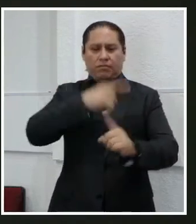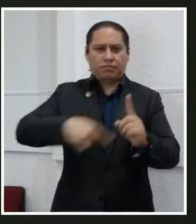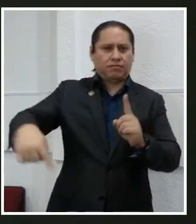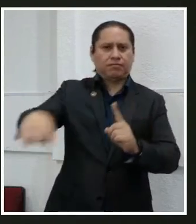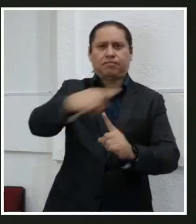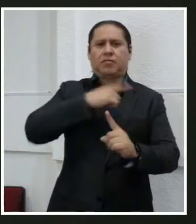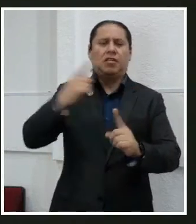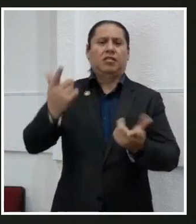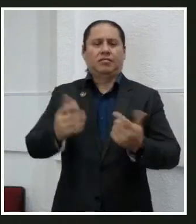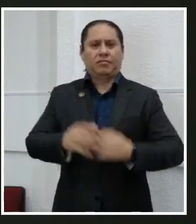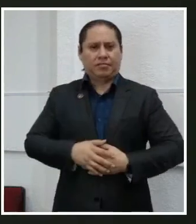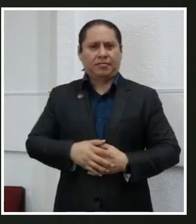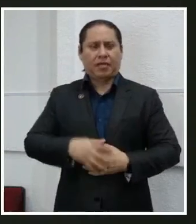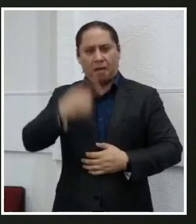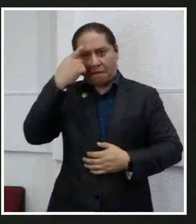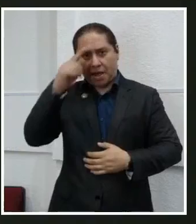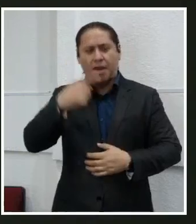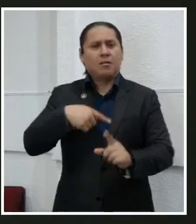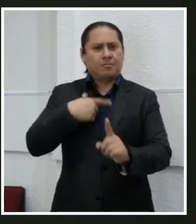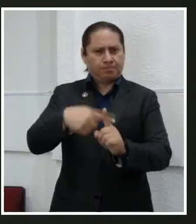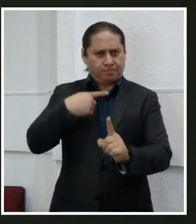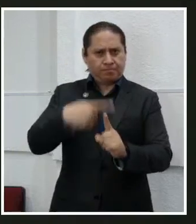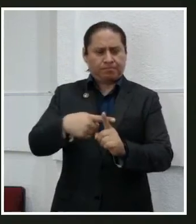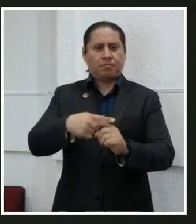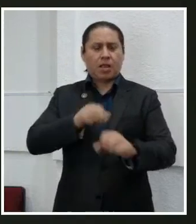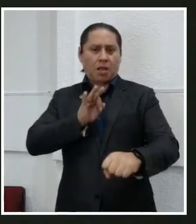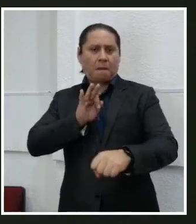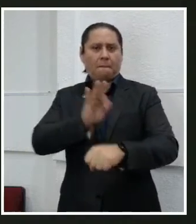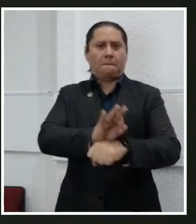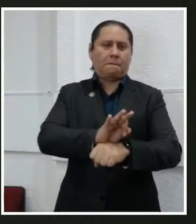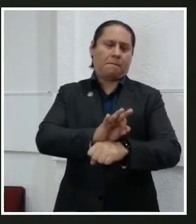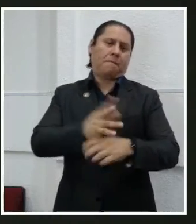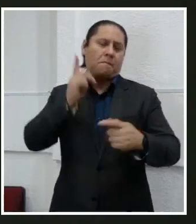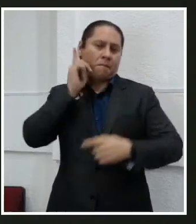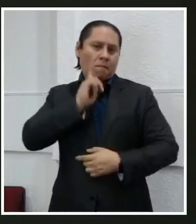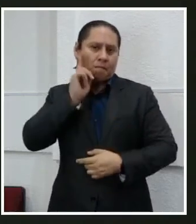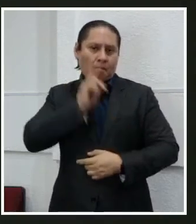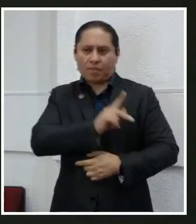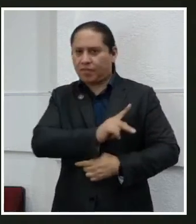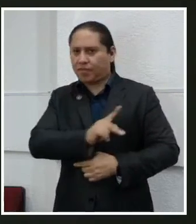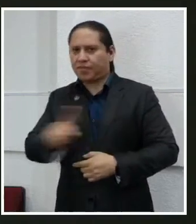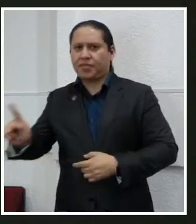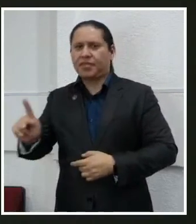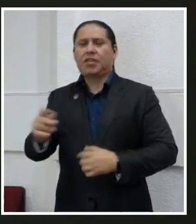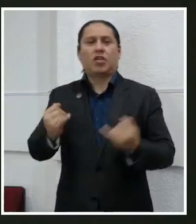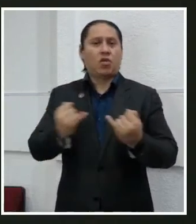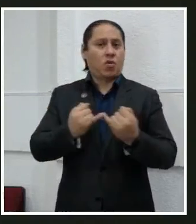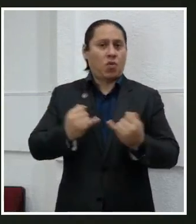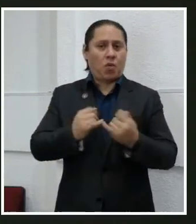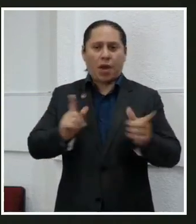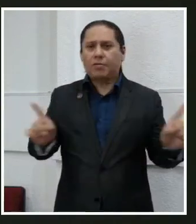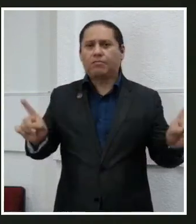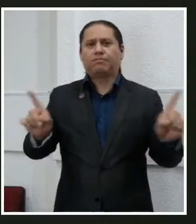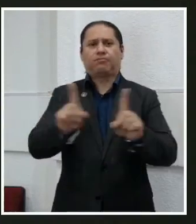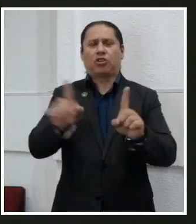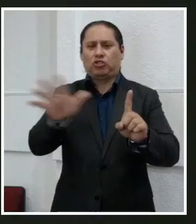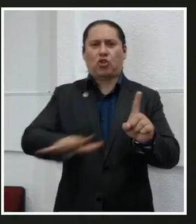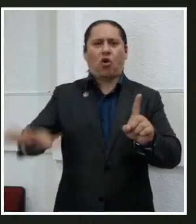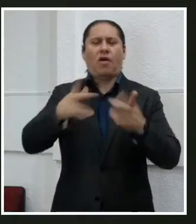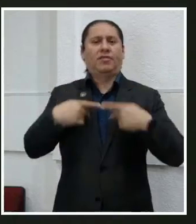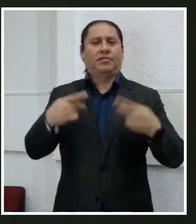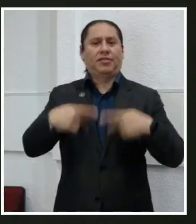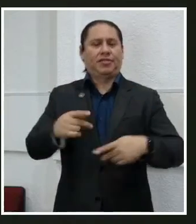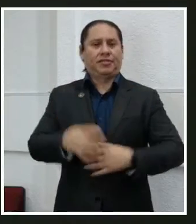y rural que beneficie a la protección de las mujeres y a la par de todos los